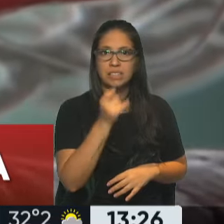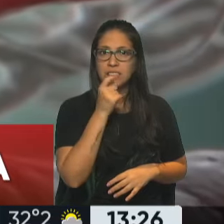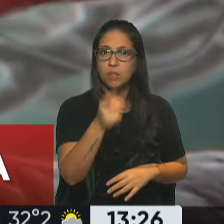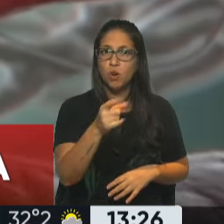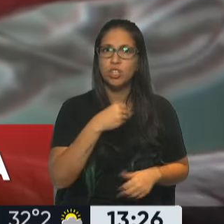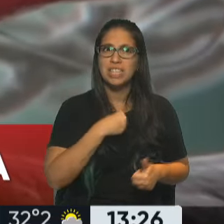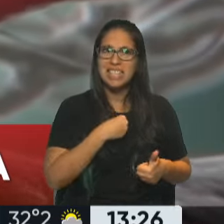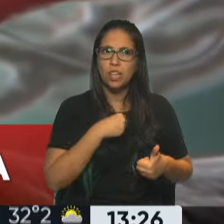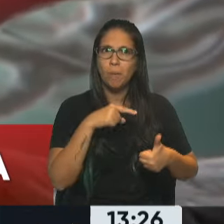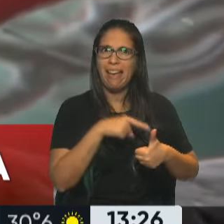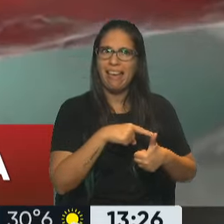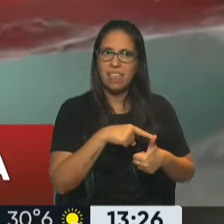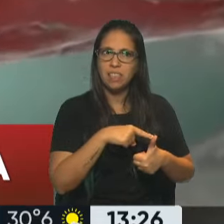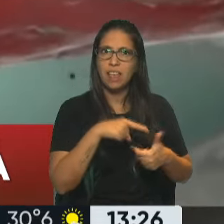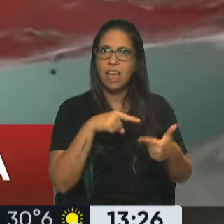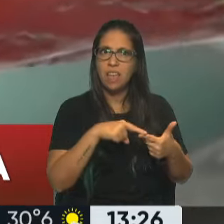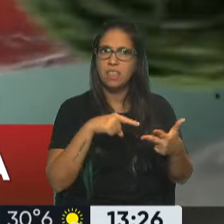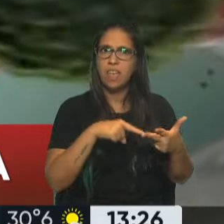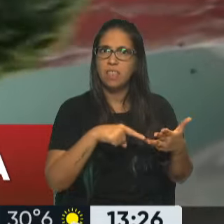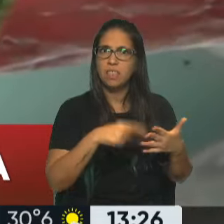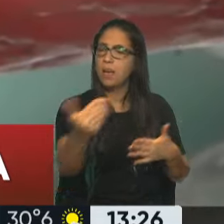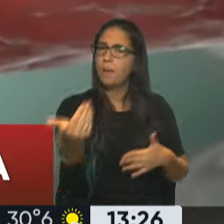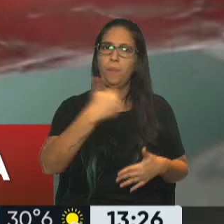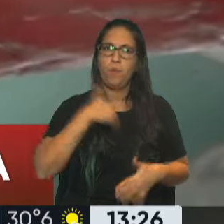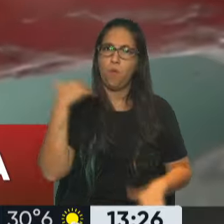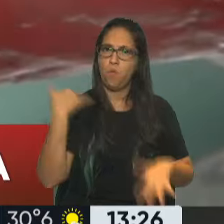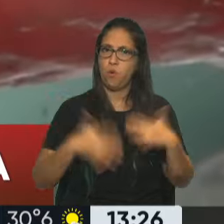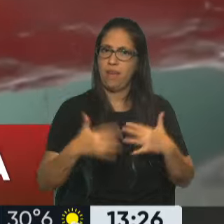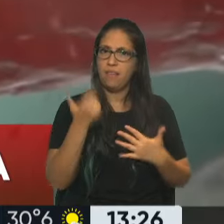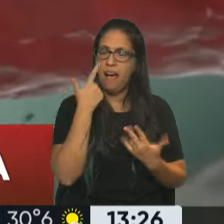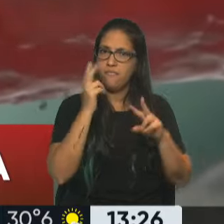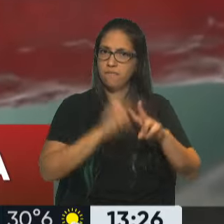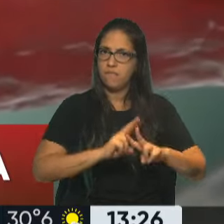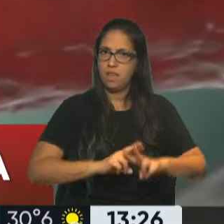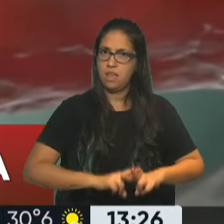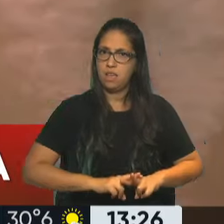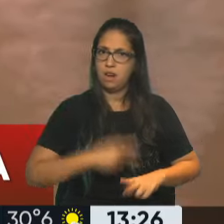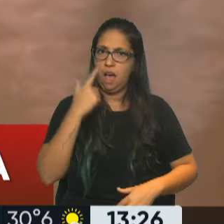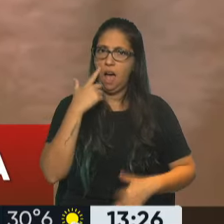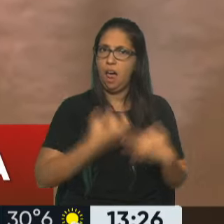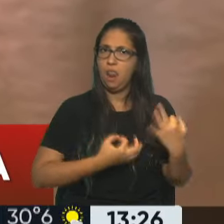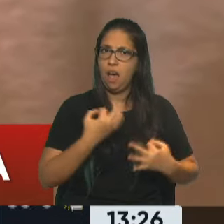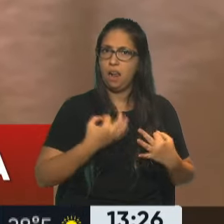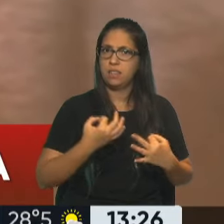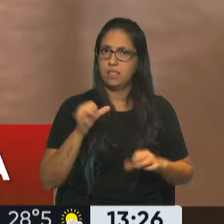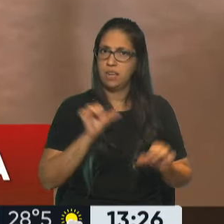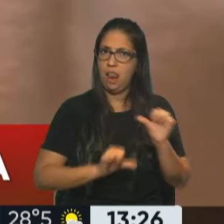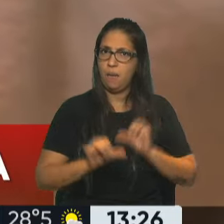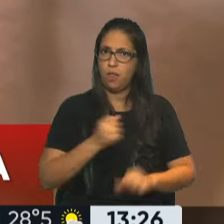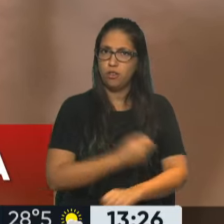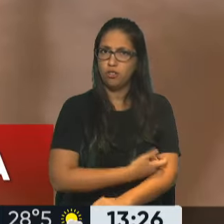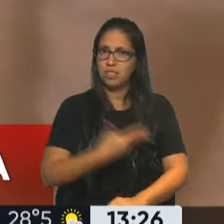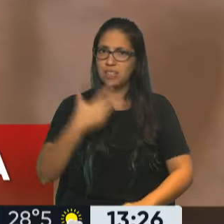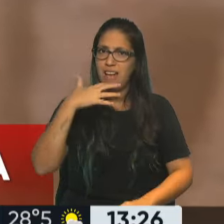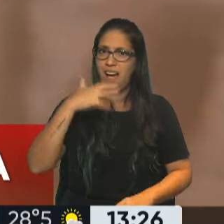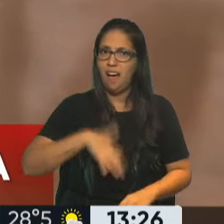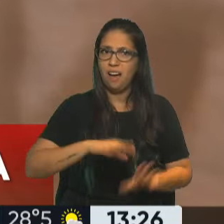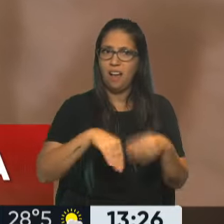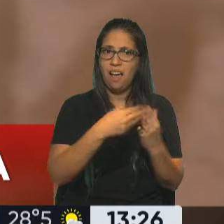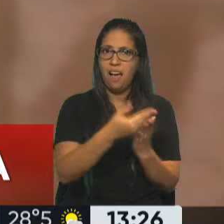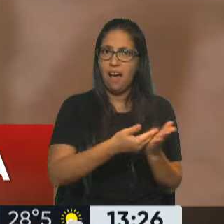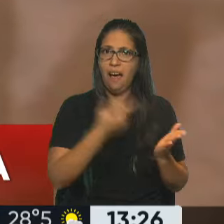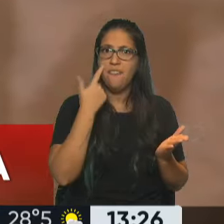este signo, véngase inmediatamente que lo vamos a ver, le hacemos los análisis de laboratorio y eventualmente se